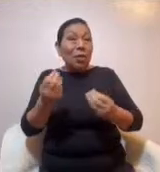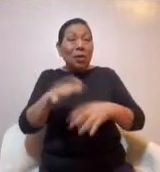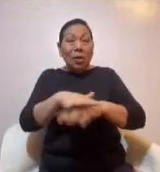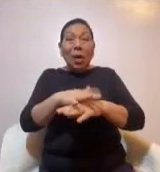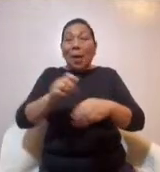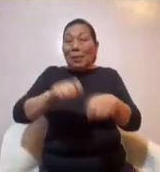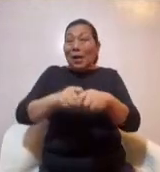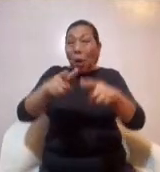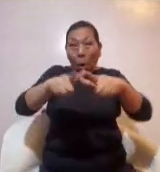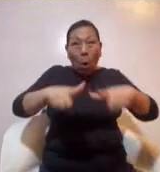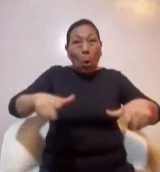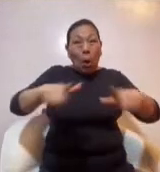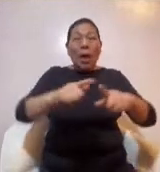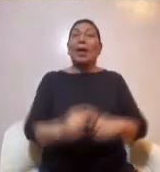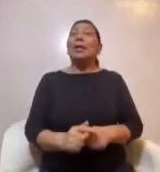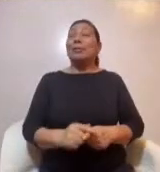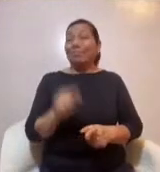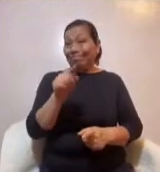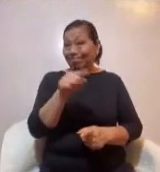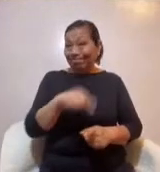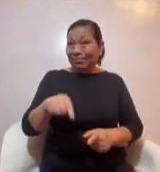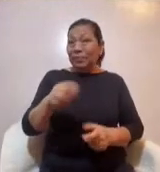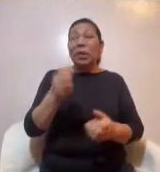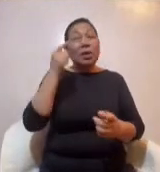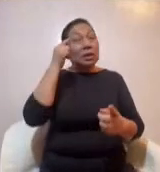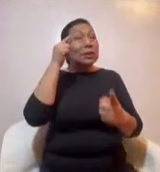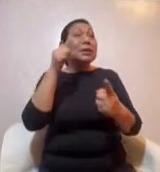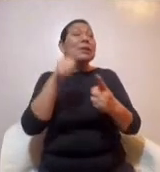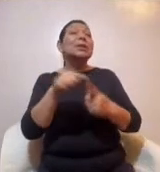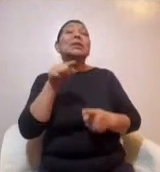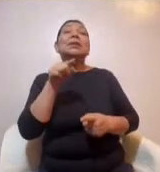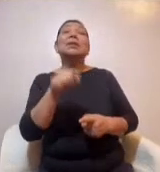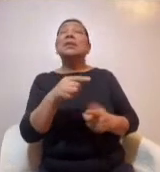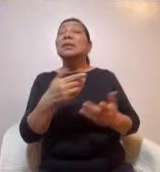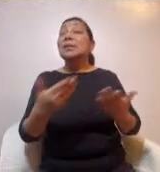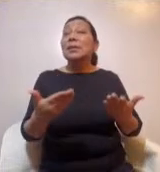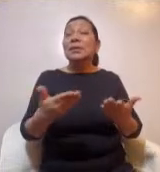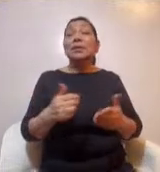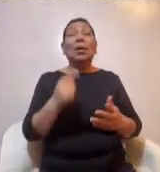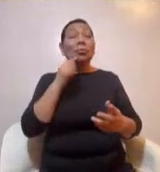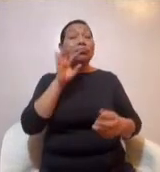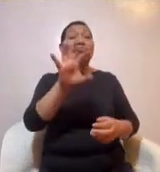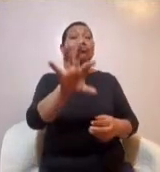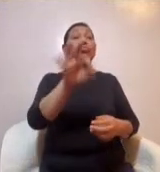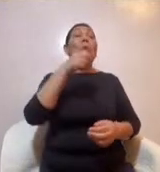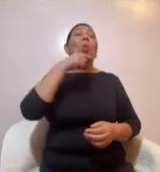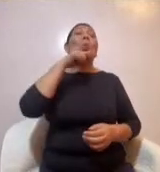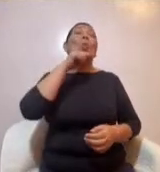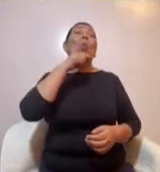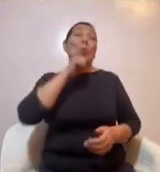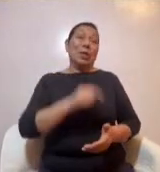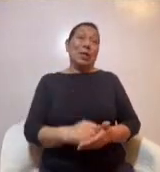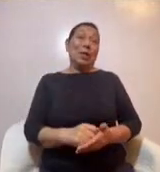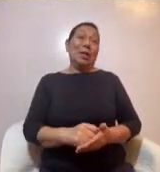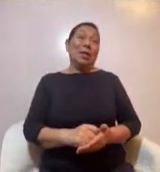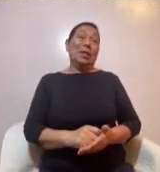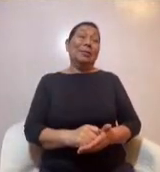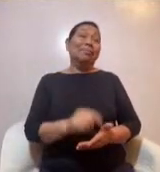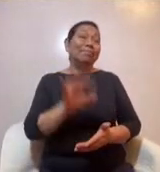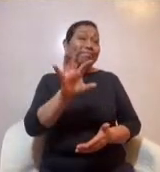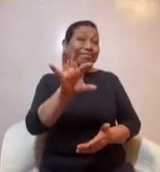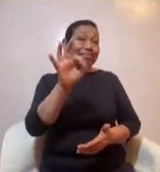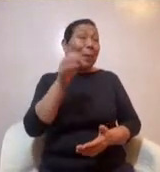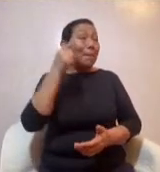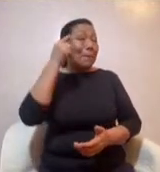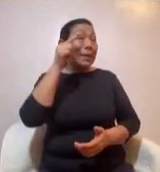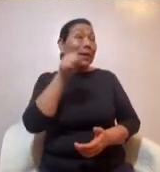policía donde venía ejerciéndose la prostitución, con el objetivo de encontrar a las mujeres,